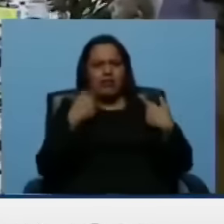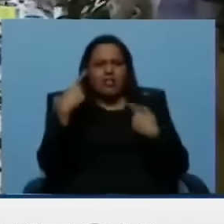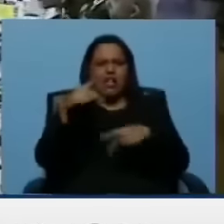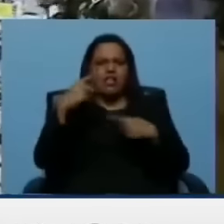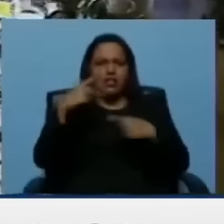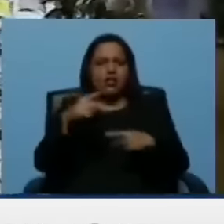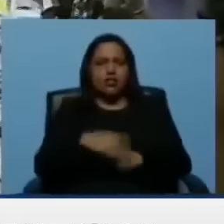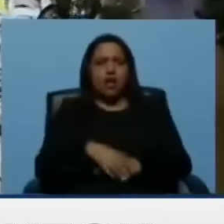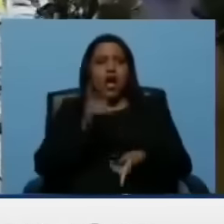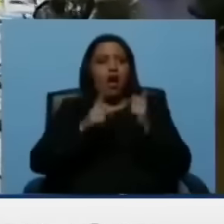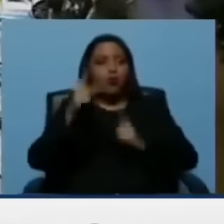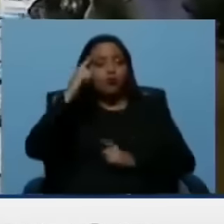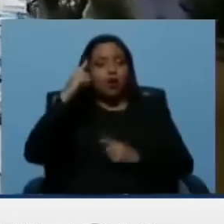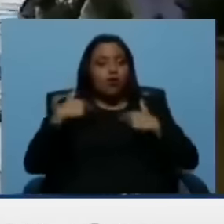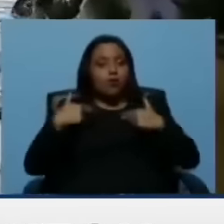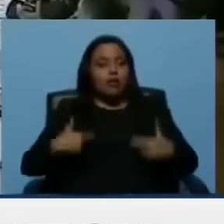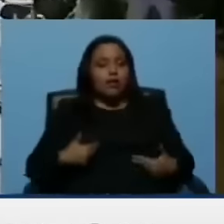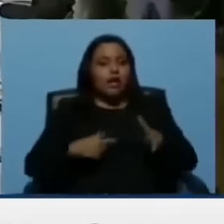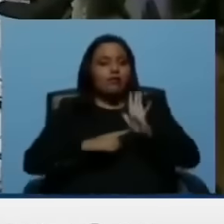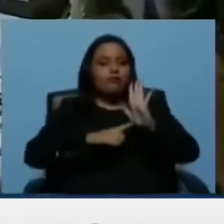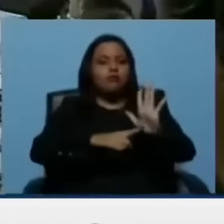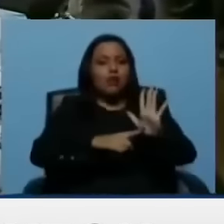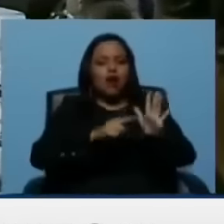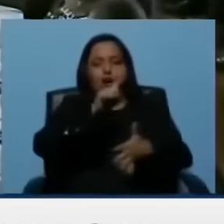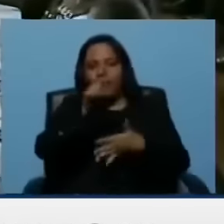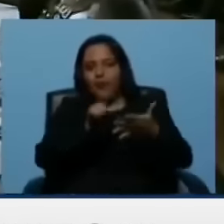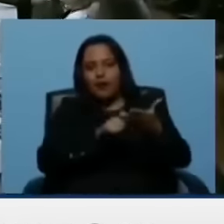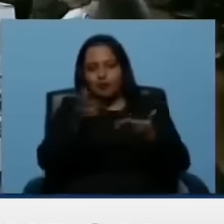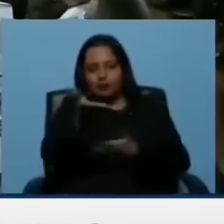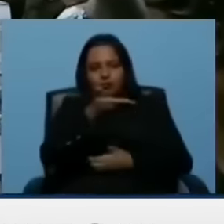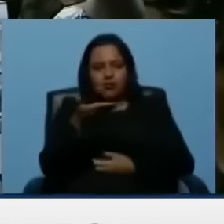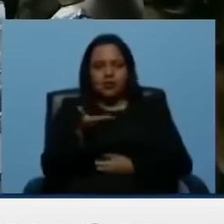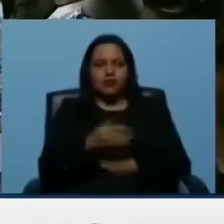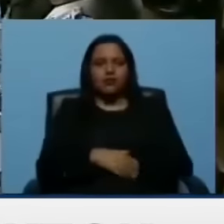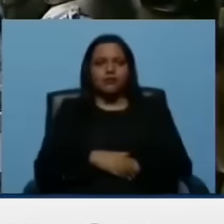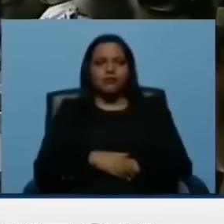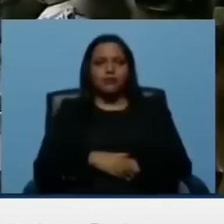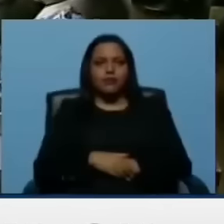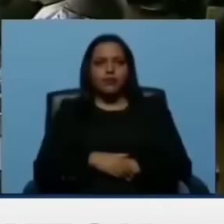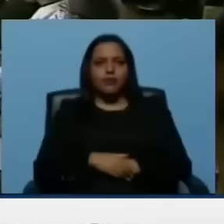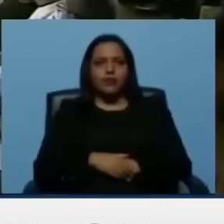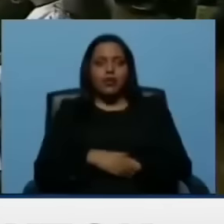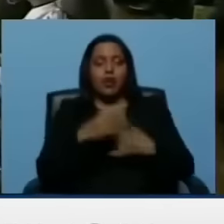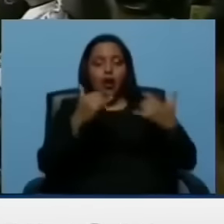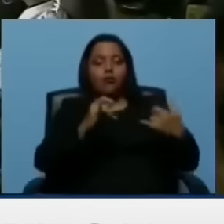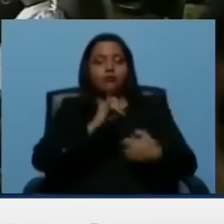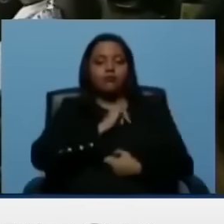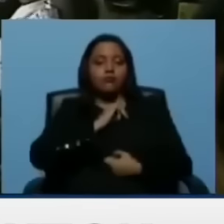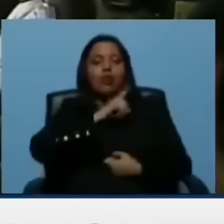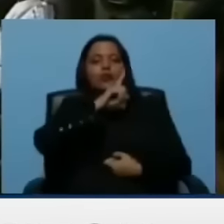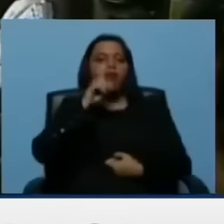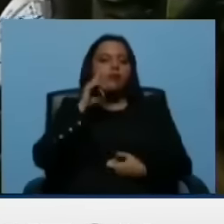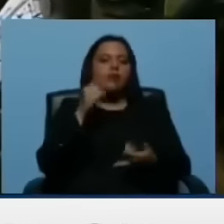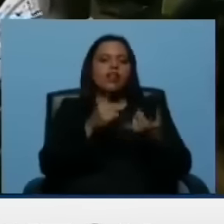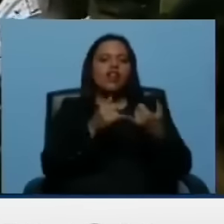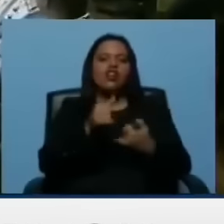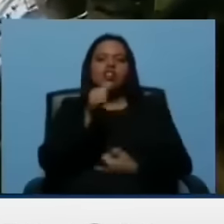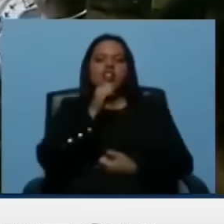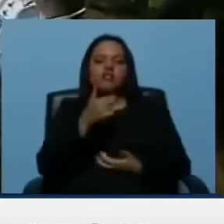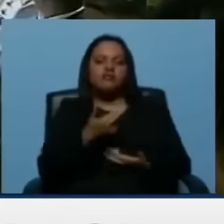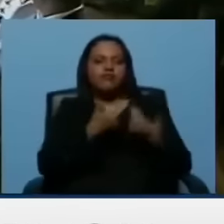el mandatario aseguró que la plataforma lo está sacando del aire. Él estaba justamente en ese entorno,